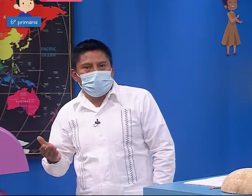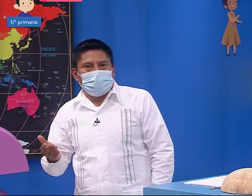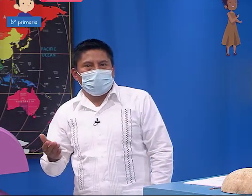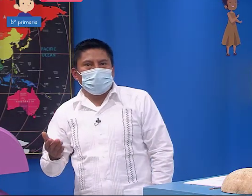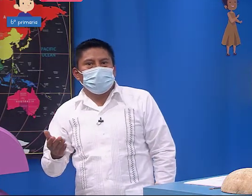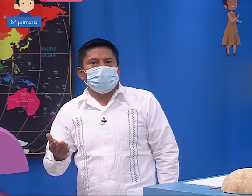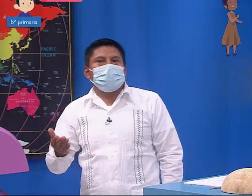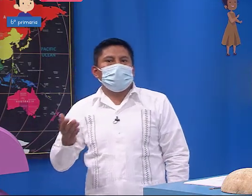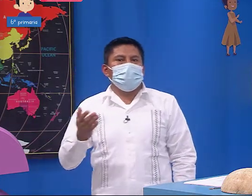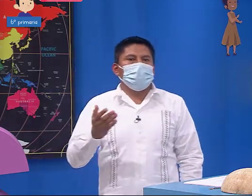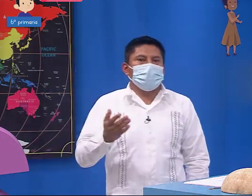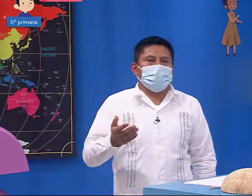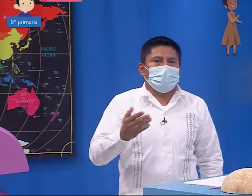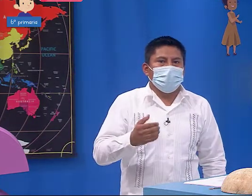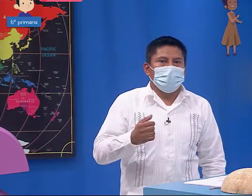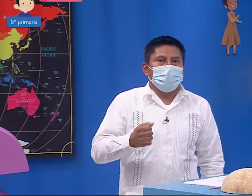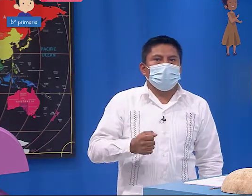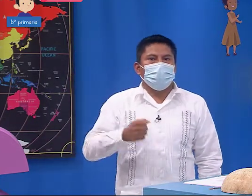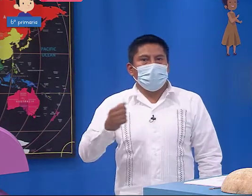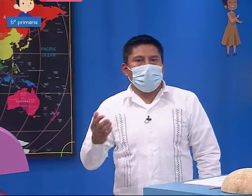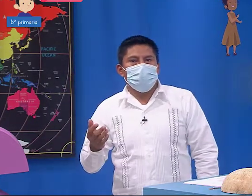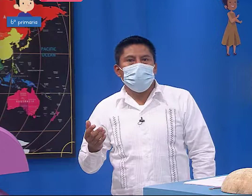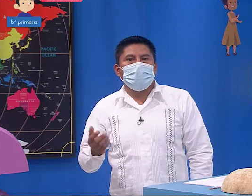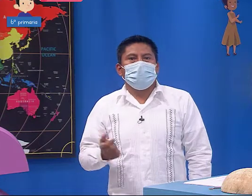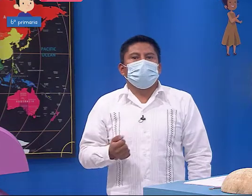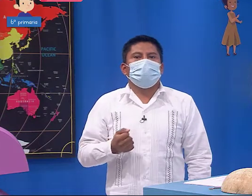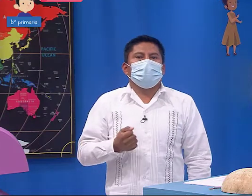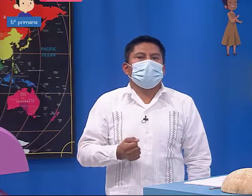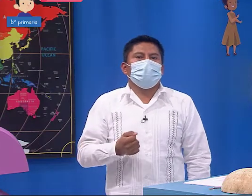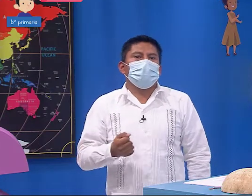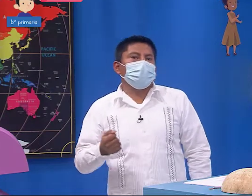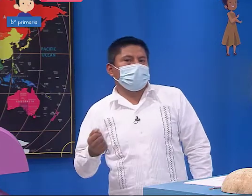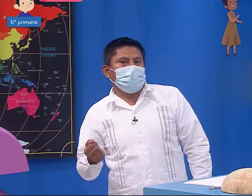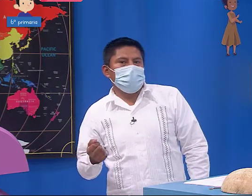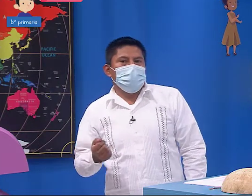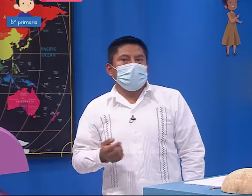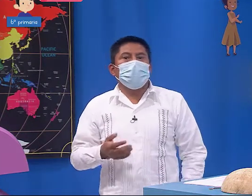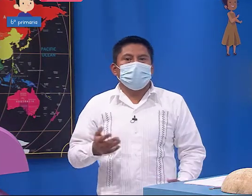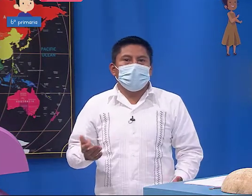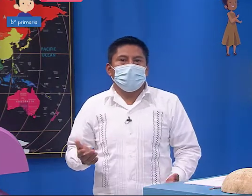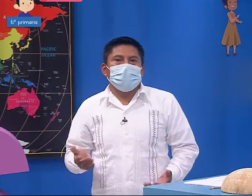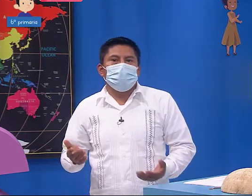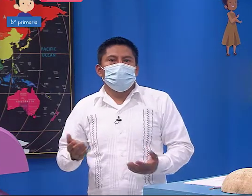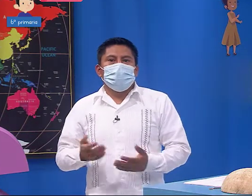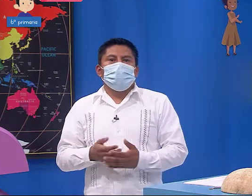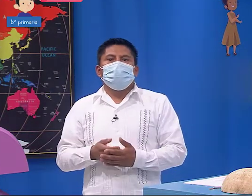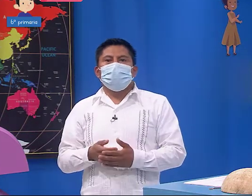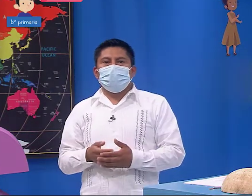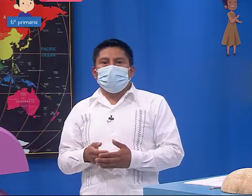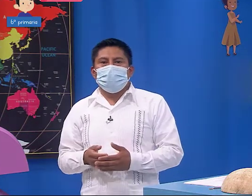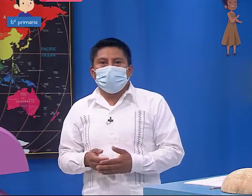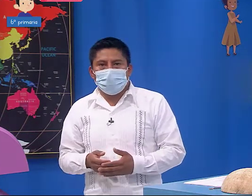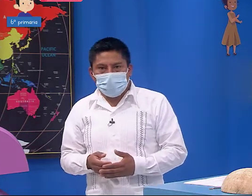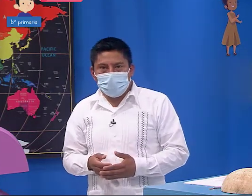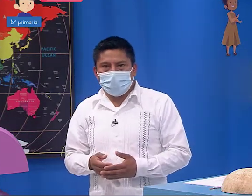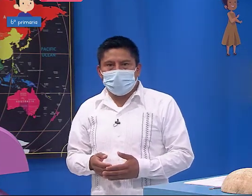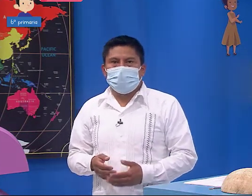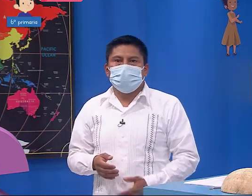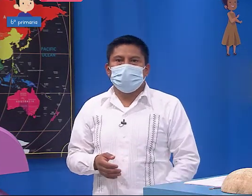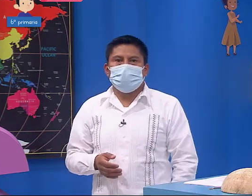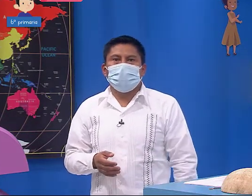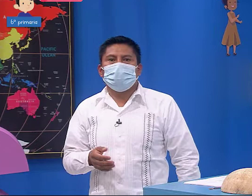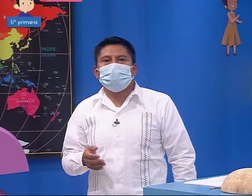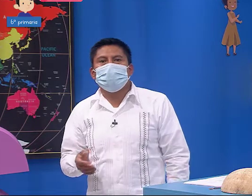arnuka, o zun ayimo, zachito, chongono, gozu conre, gozenina, subo no shinondo no,